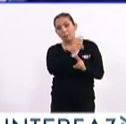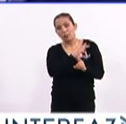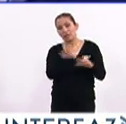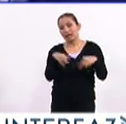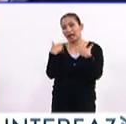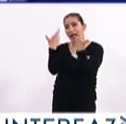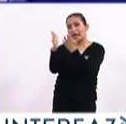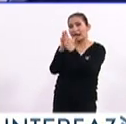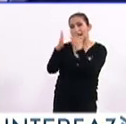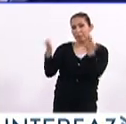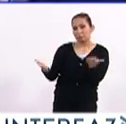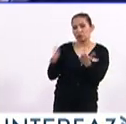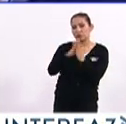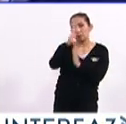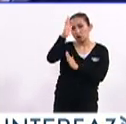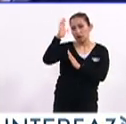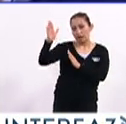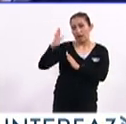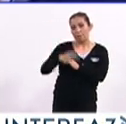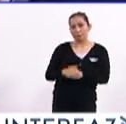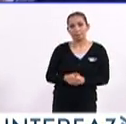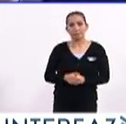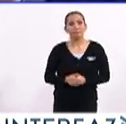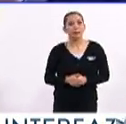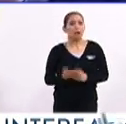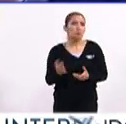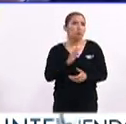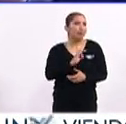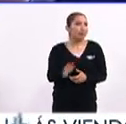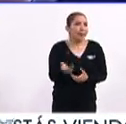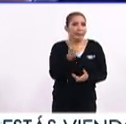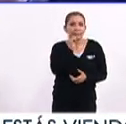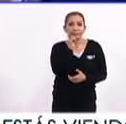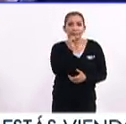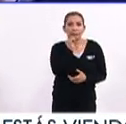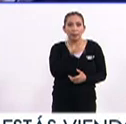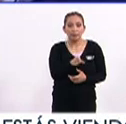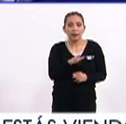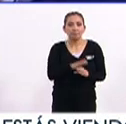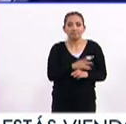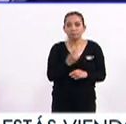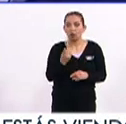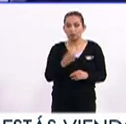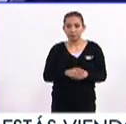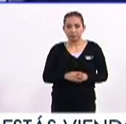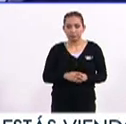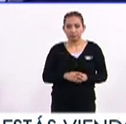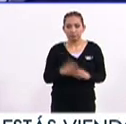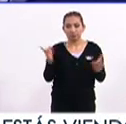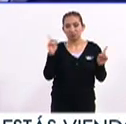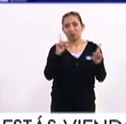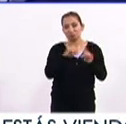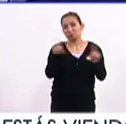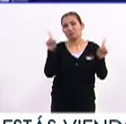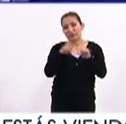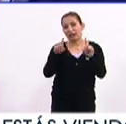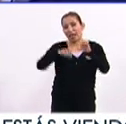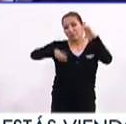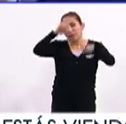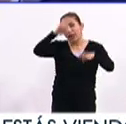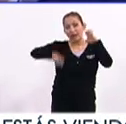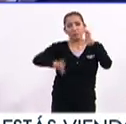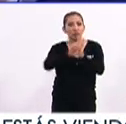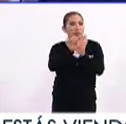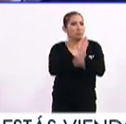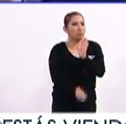que nos interesa tener en la biblioteca pública. Puede ser también por las diversas edades,